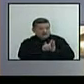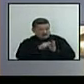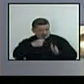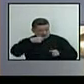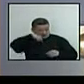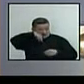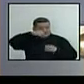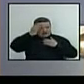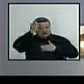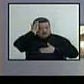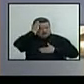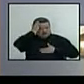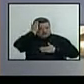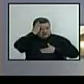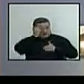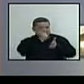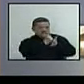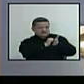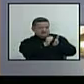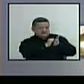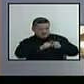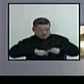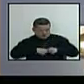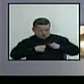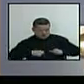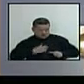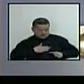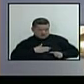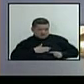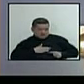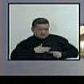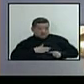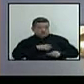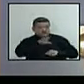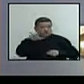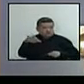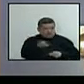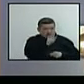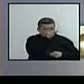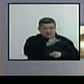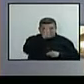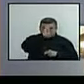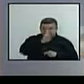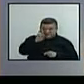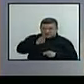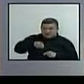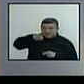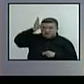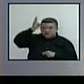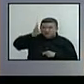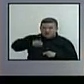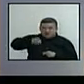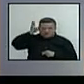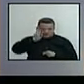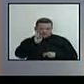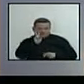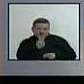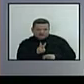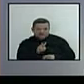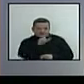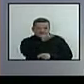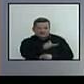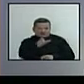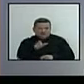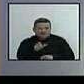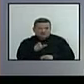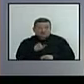la escribiré en sus corazones. Yo seré su Dios y ellos serán mi pueblo. Y no tendré